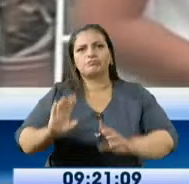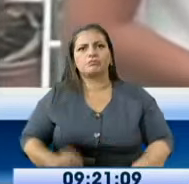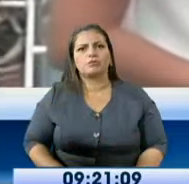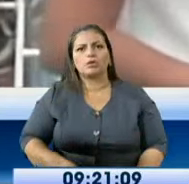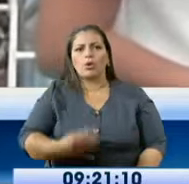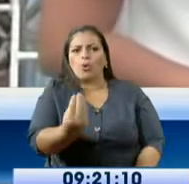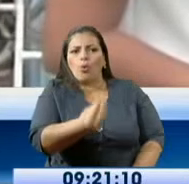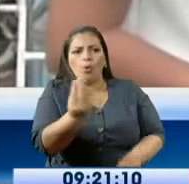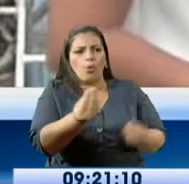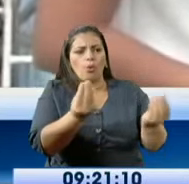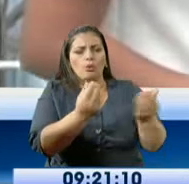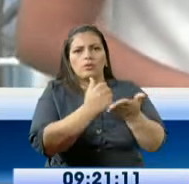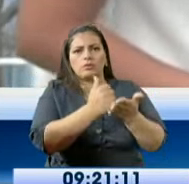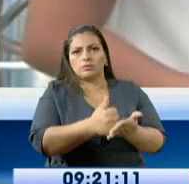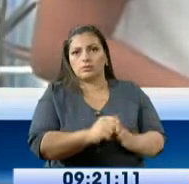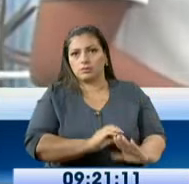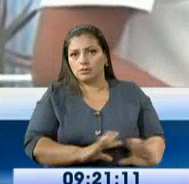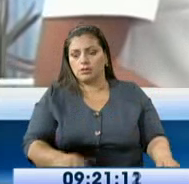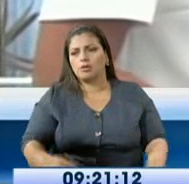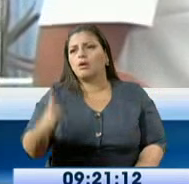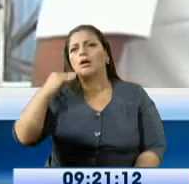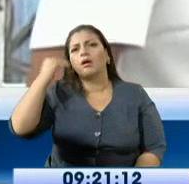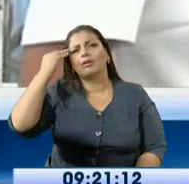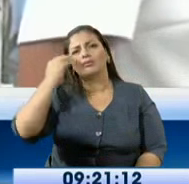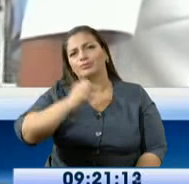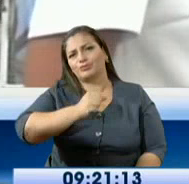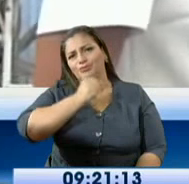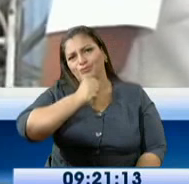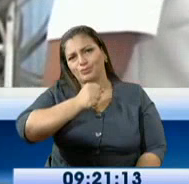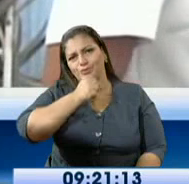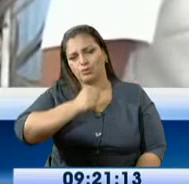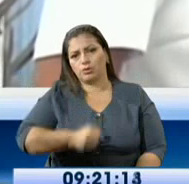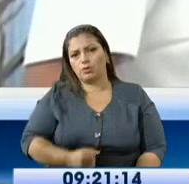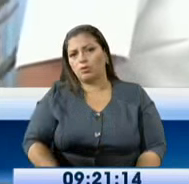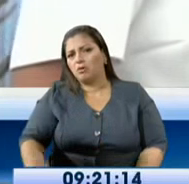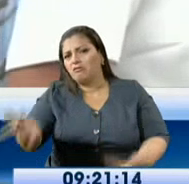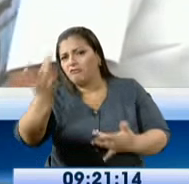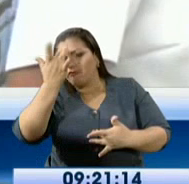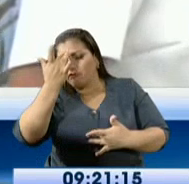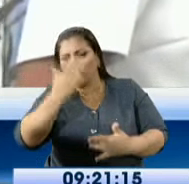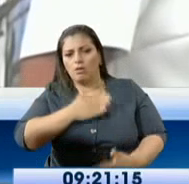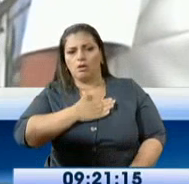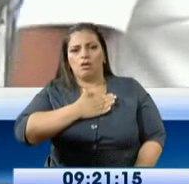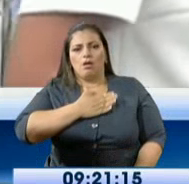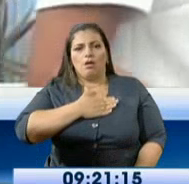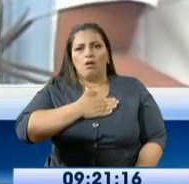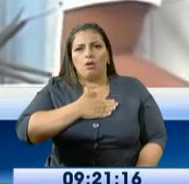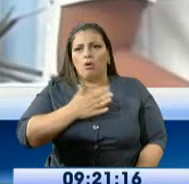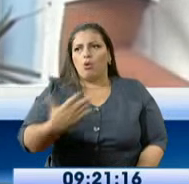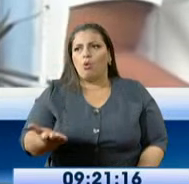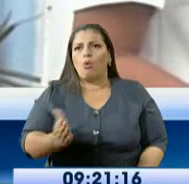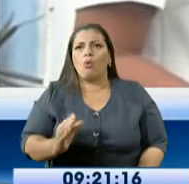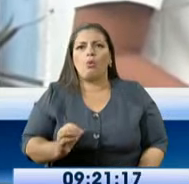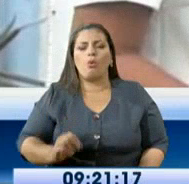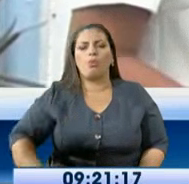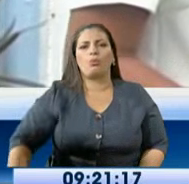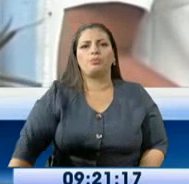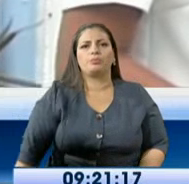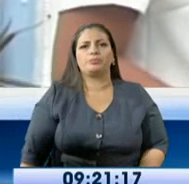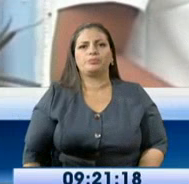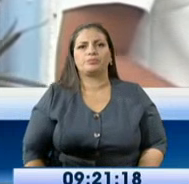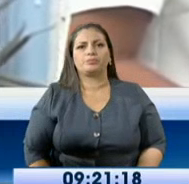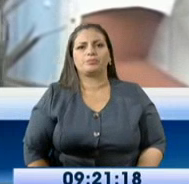Aquí nosotros tenemos moradores, bastantes moradores que sufren de diabetes, hipertensión, problemas cardiovasculares, derrames cerebrales. Entonces yo creo que eso